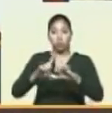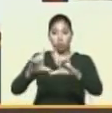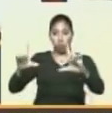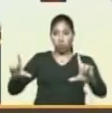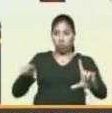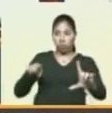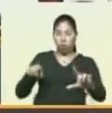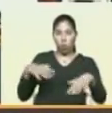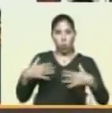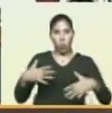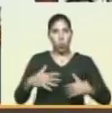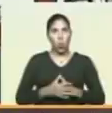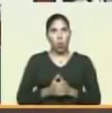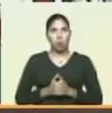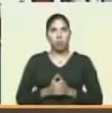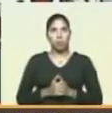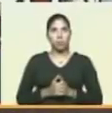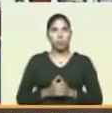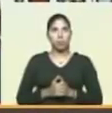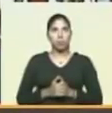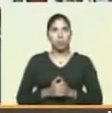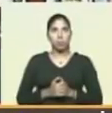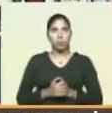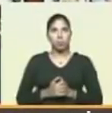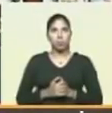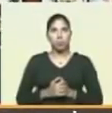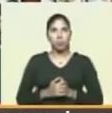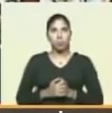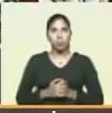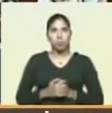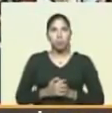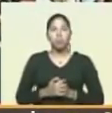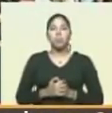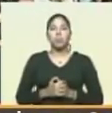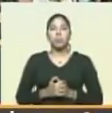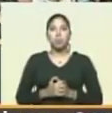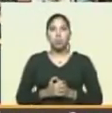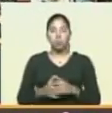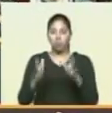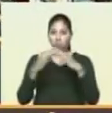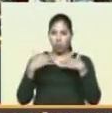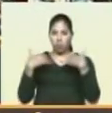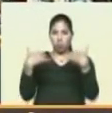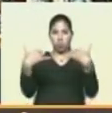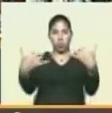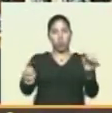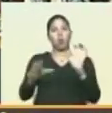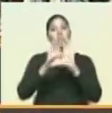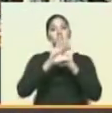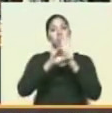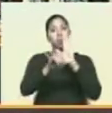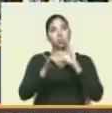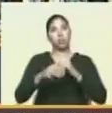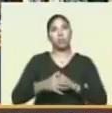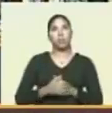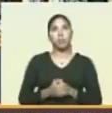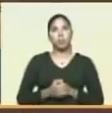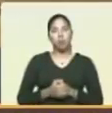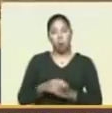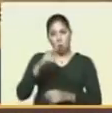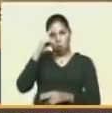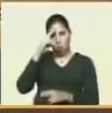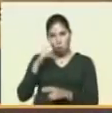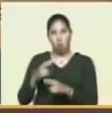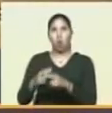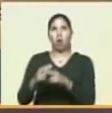Pido la venia de esta honorable y plenipotenciaria Asamblea, Honorable